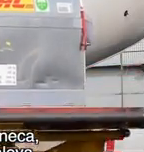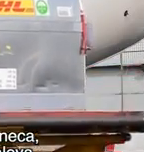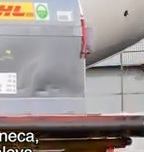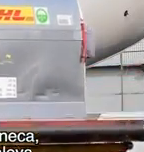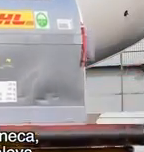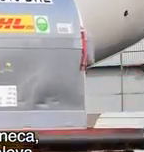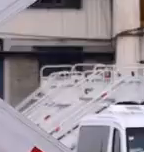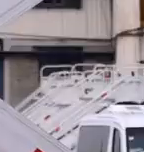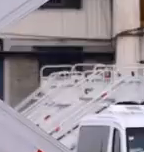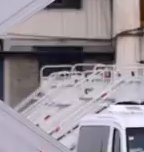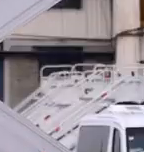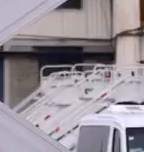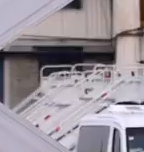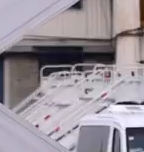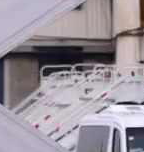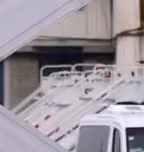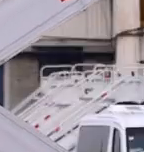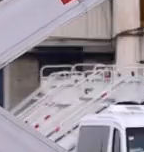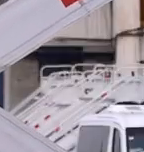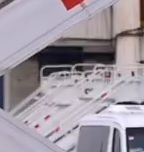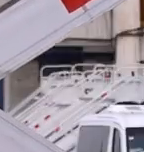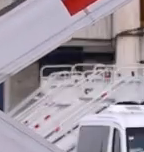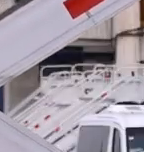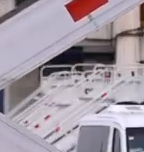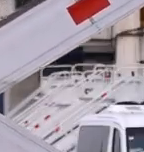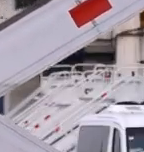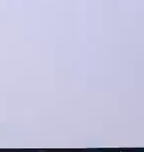Centro Gamaleya.